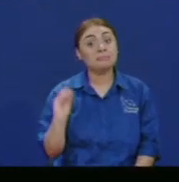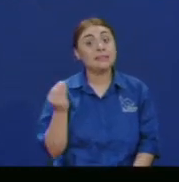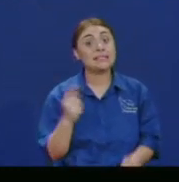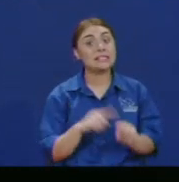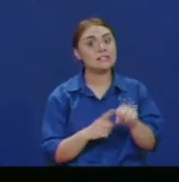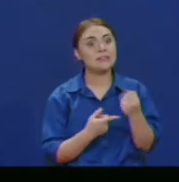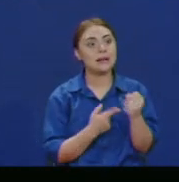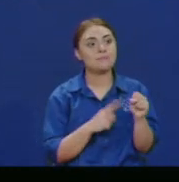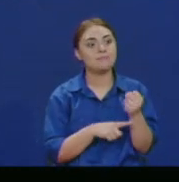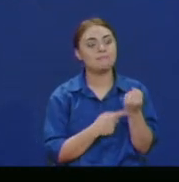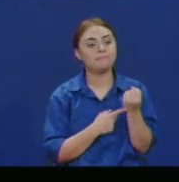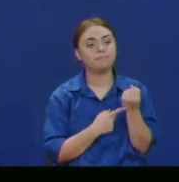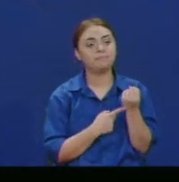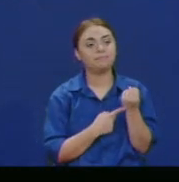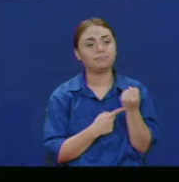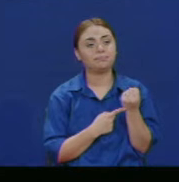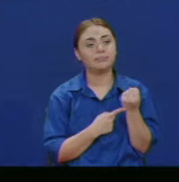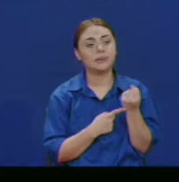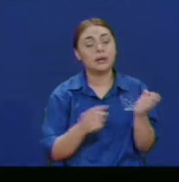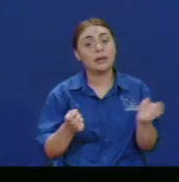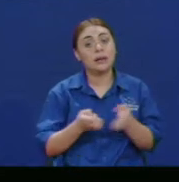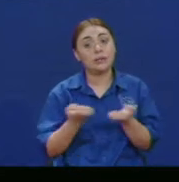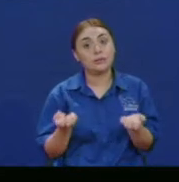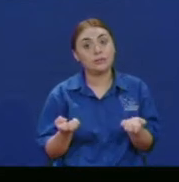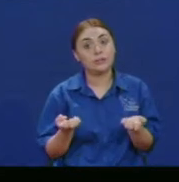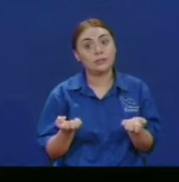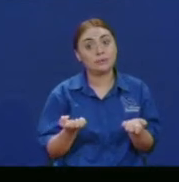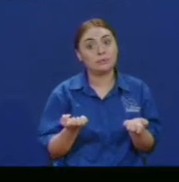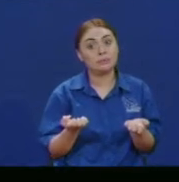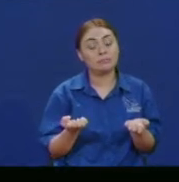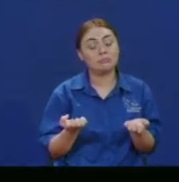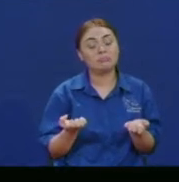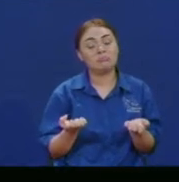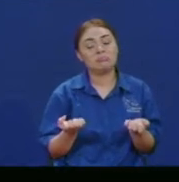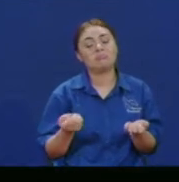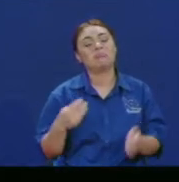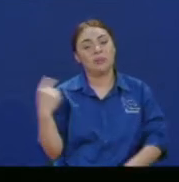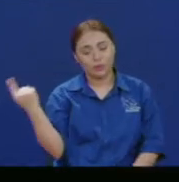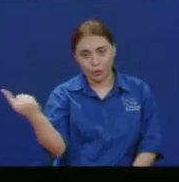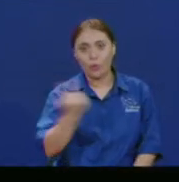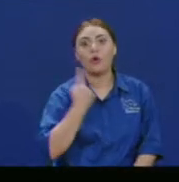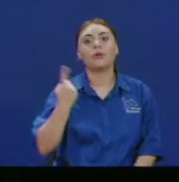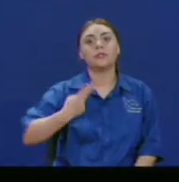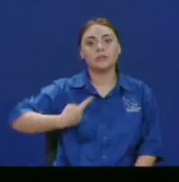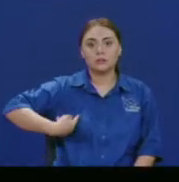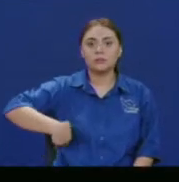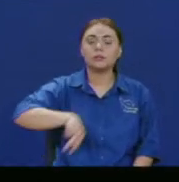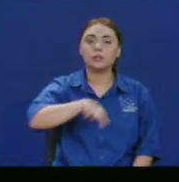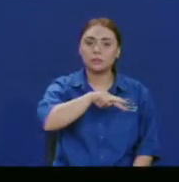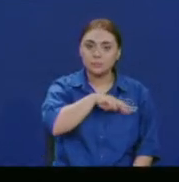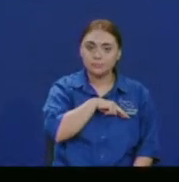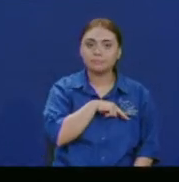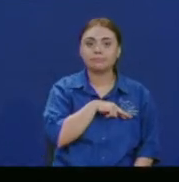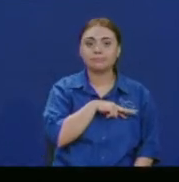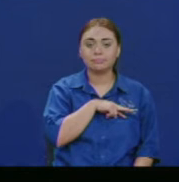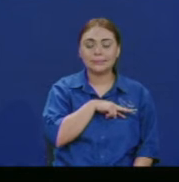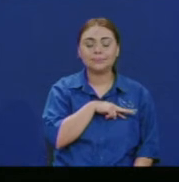Entonces, ¿podría decir usted conmigo, todos nosotros